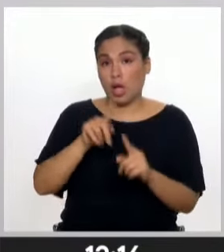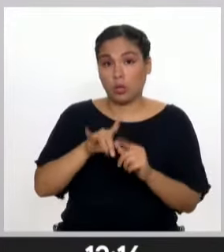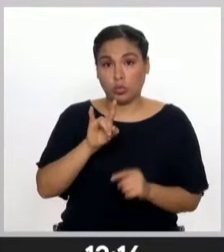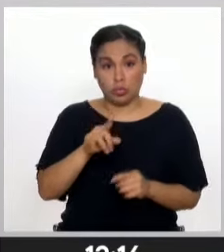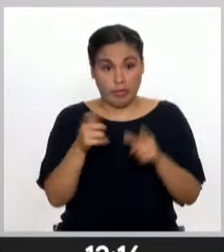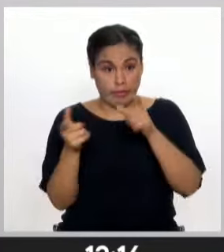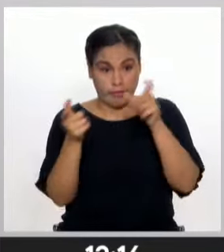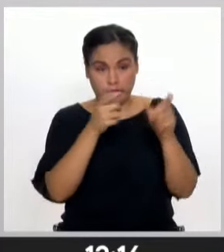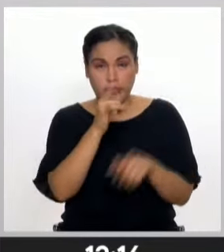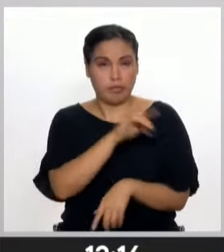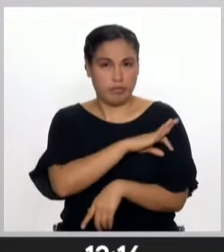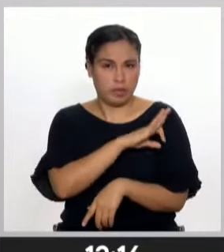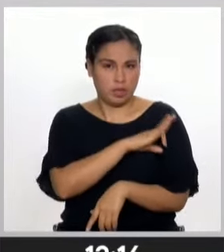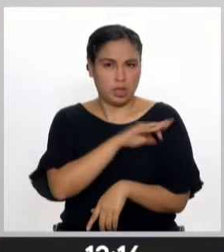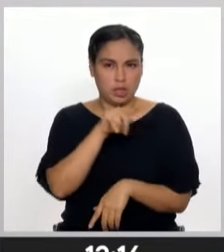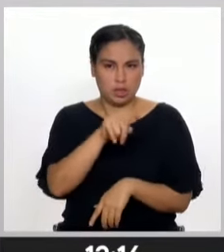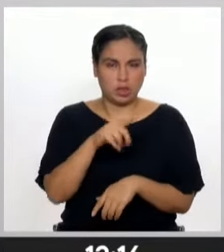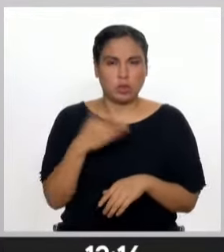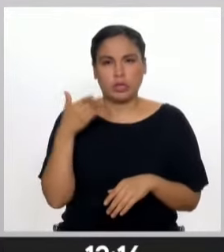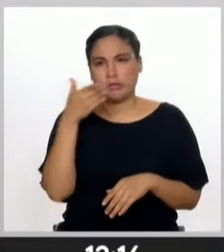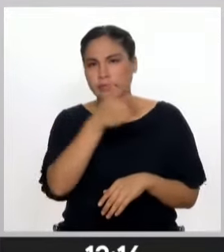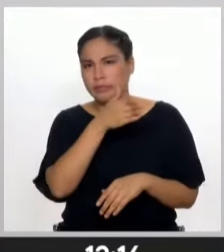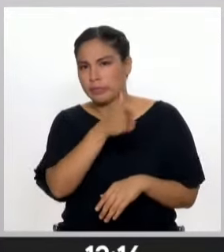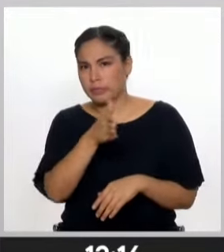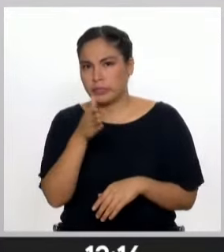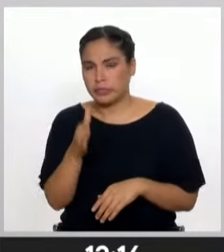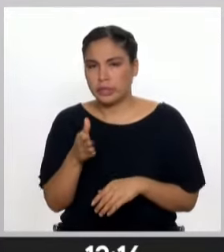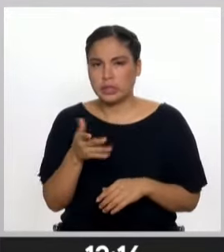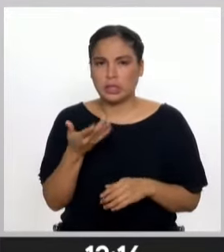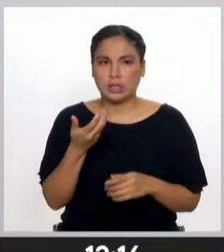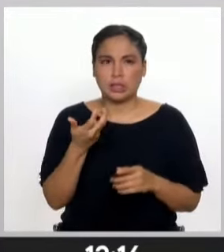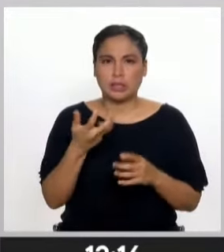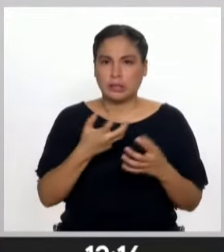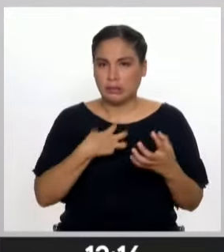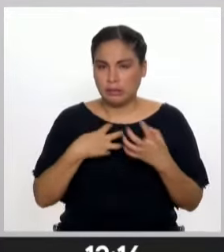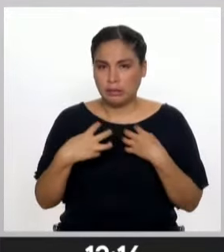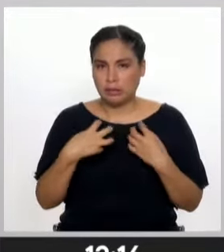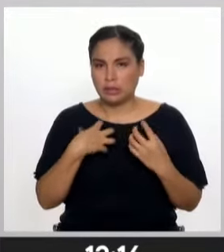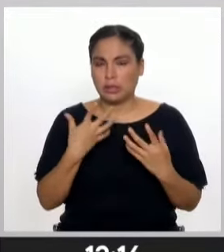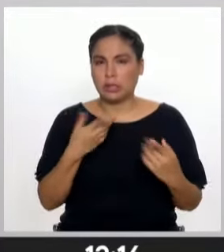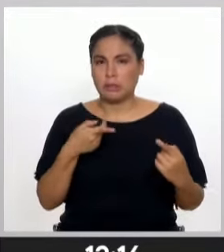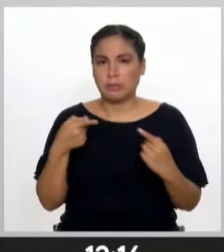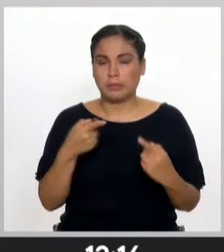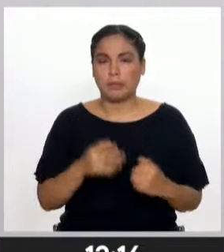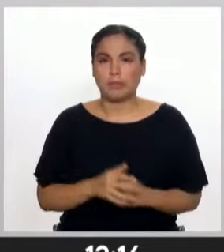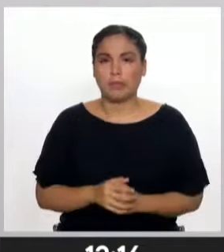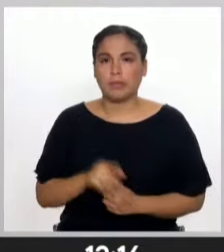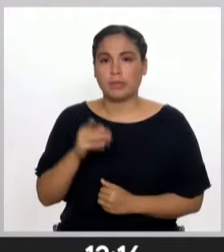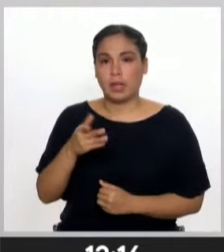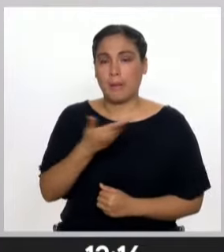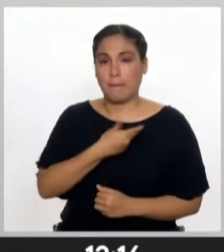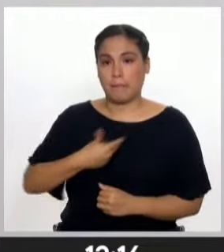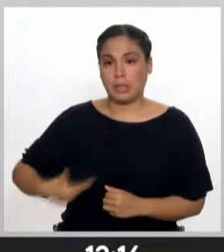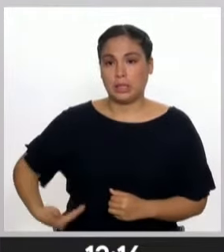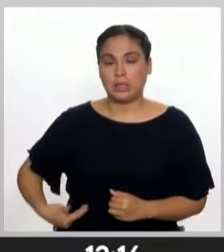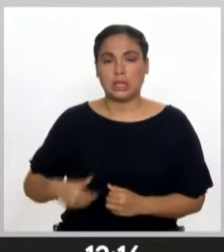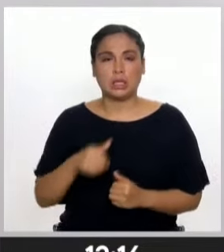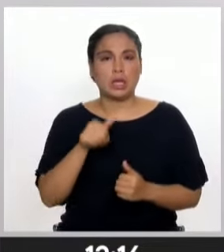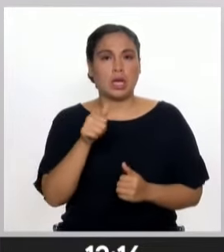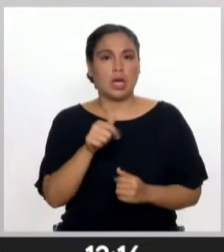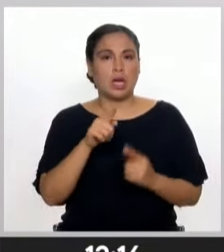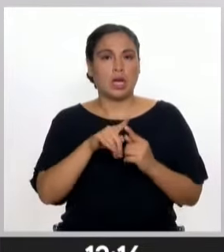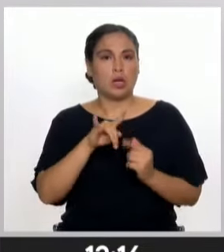fiscalizadores agredidos. Entre otras precisiones que se está realizando en esta conferencia de prensa por parte del presidente de la ATU,